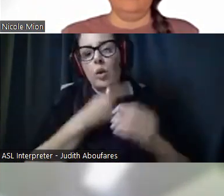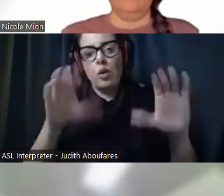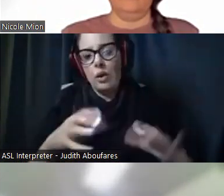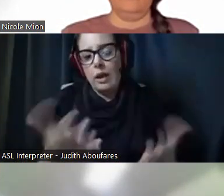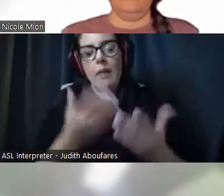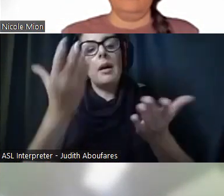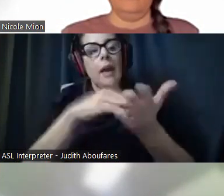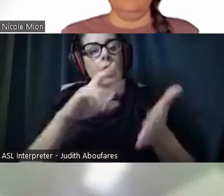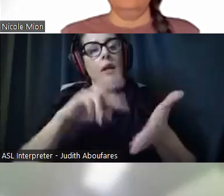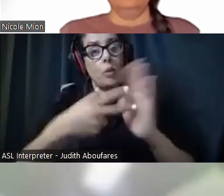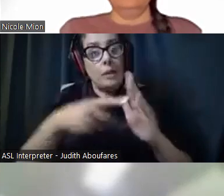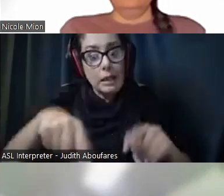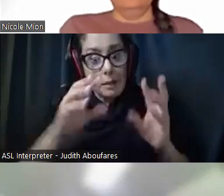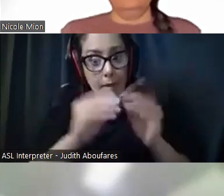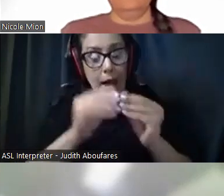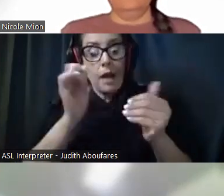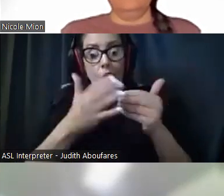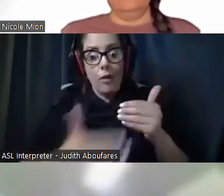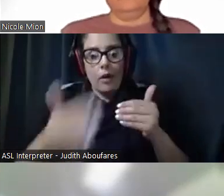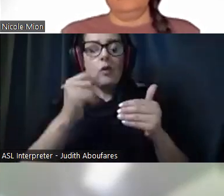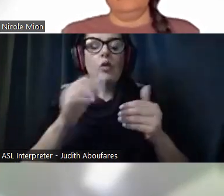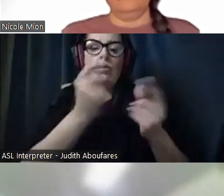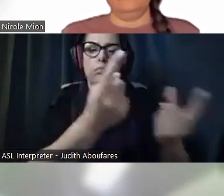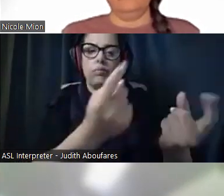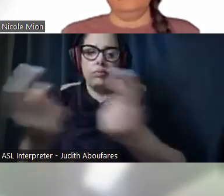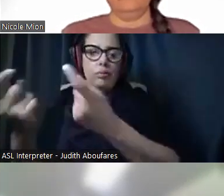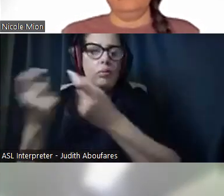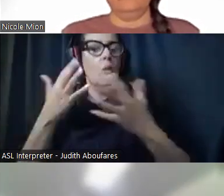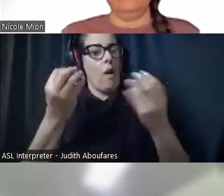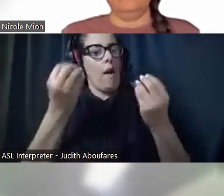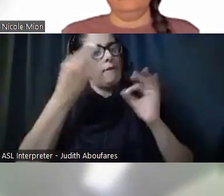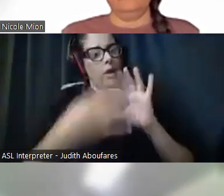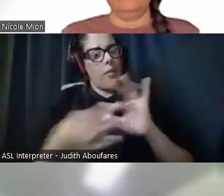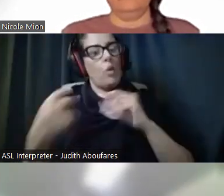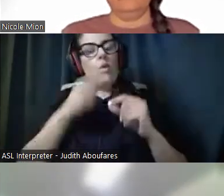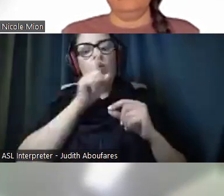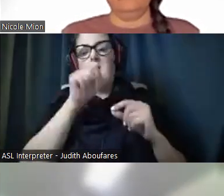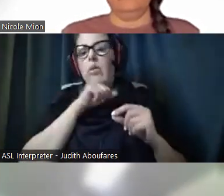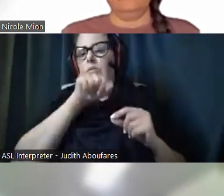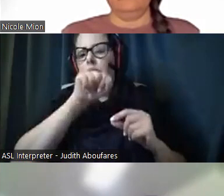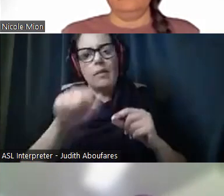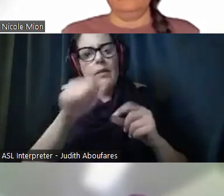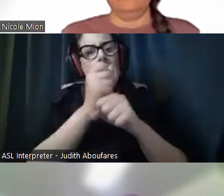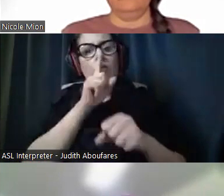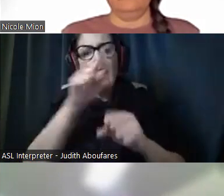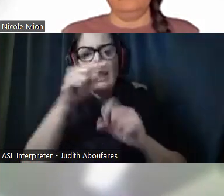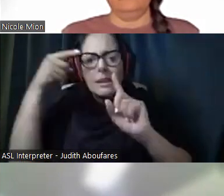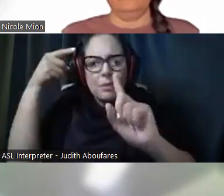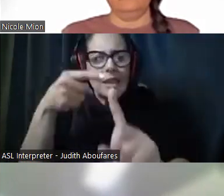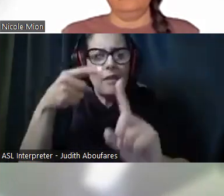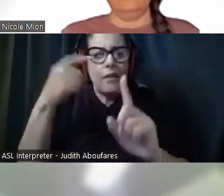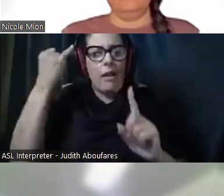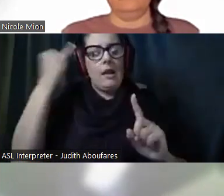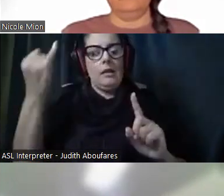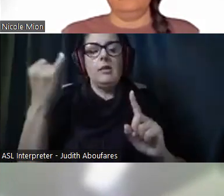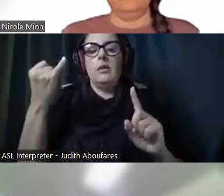haciendo y el propósito de esta reunión en adelante es escuchar esta opinión y realmente nos